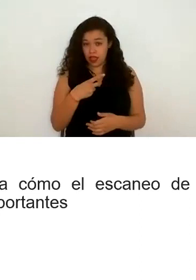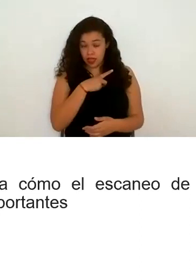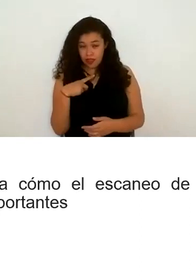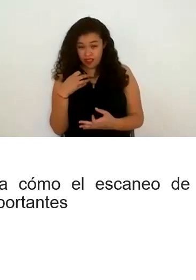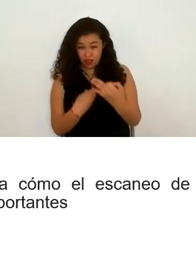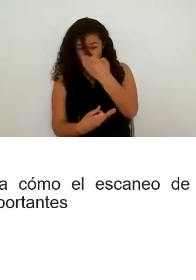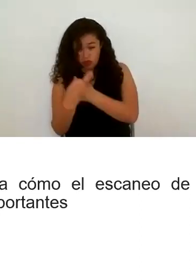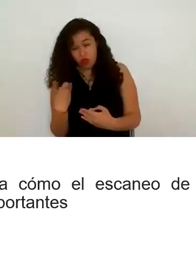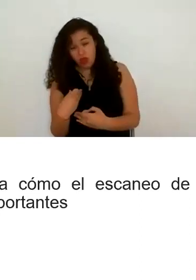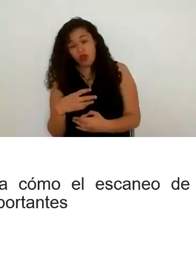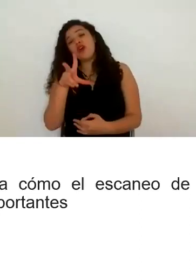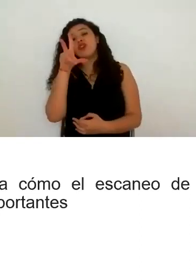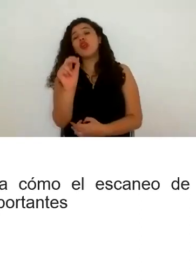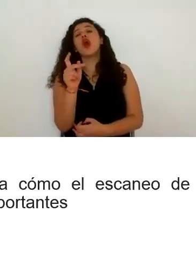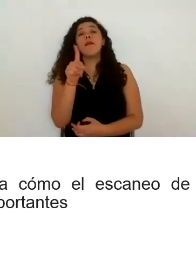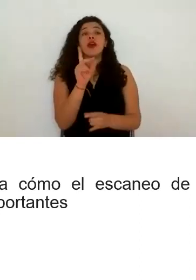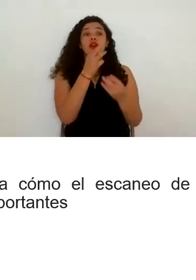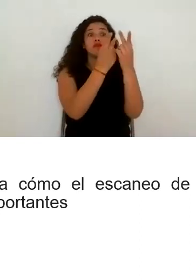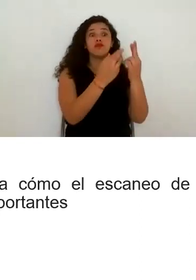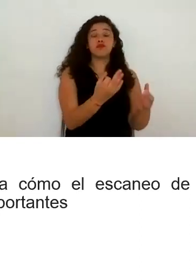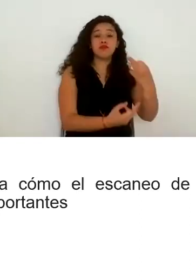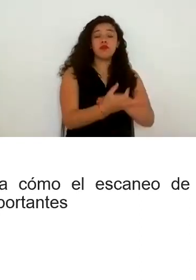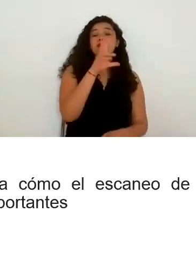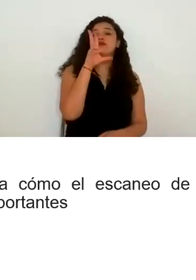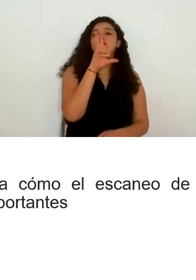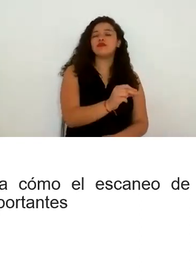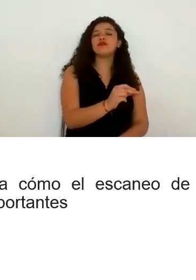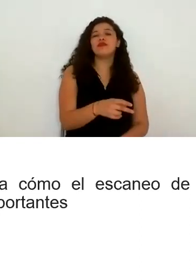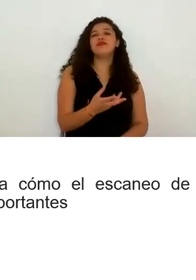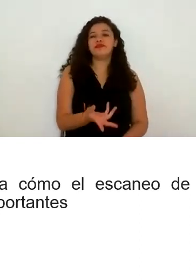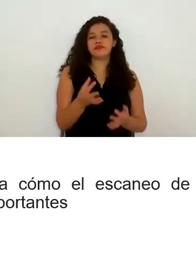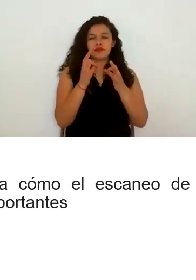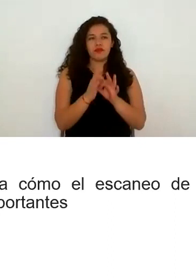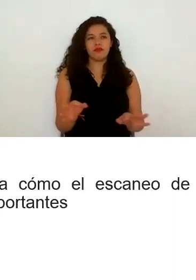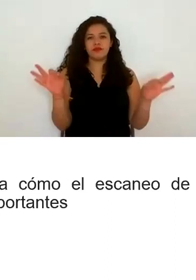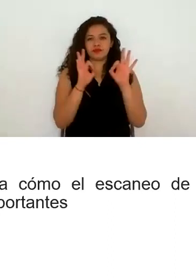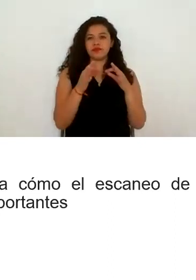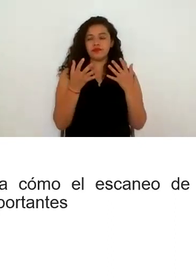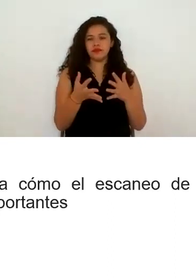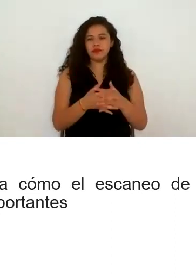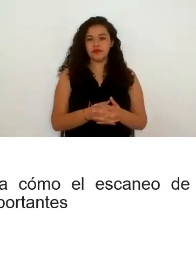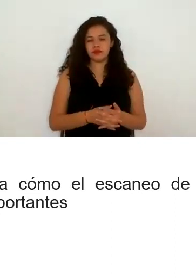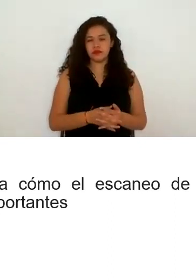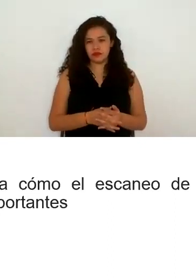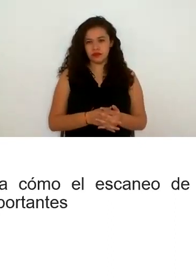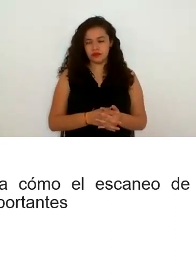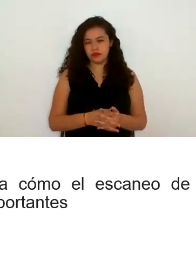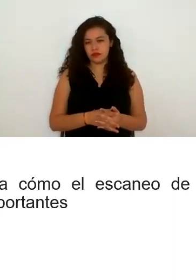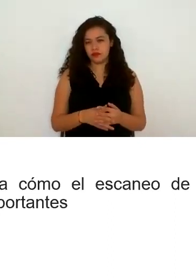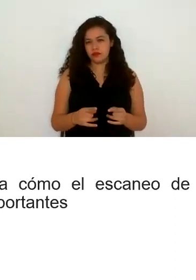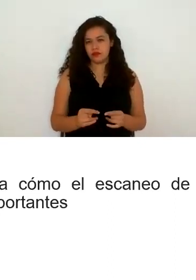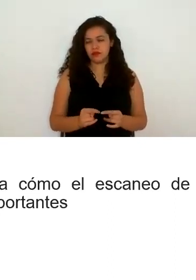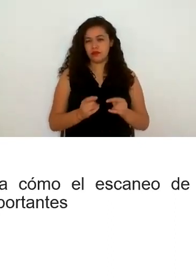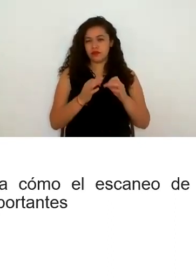eliminar. Es importante valorar de acuerdo a la importancia, a lo que les decía al